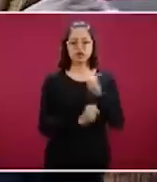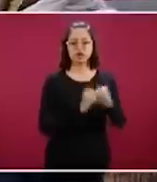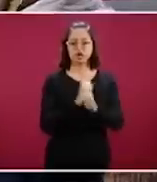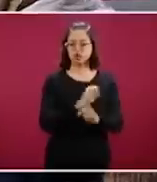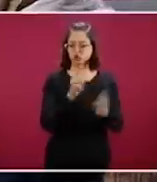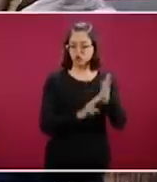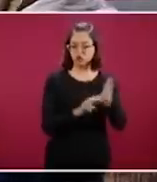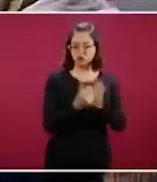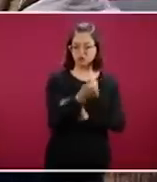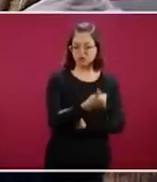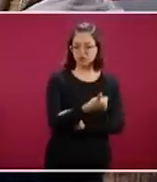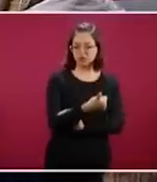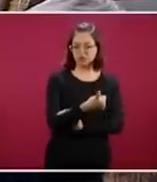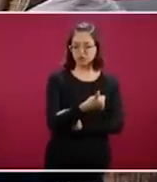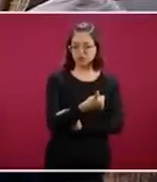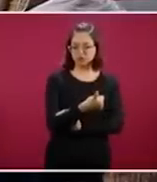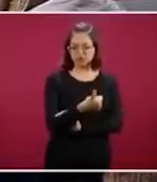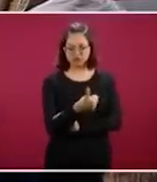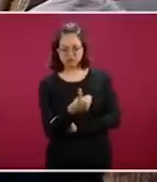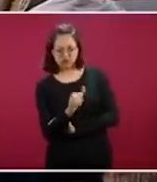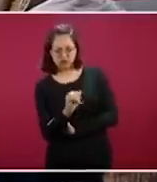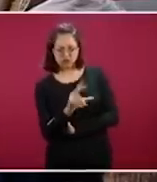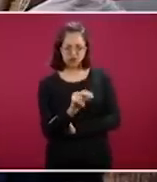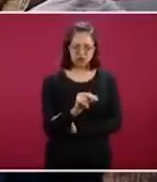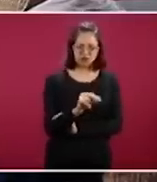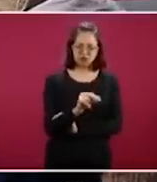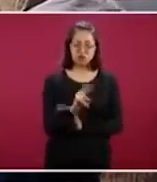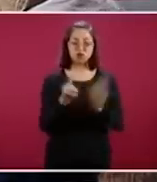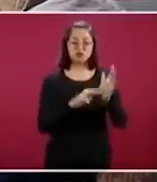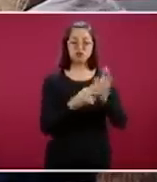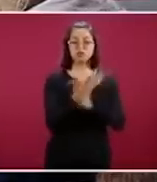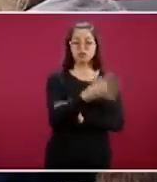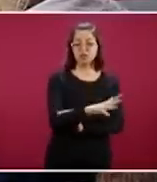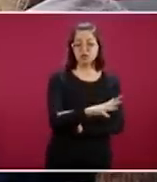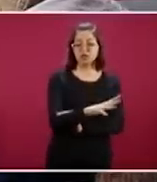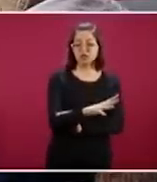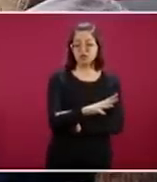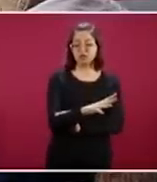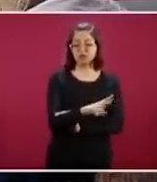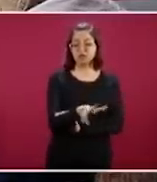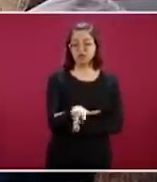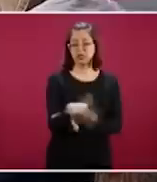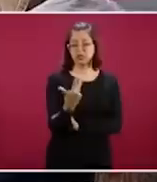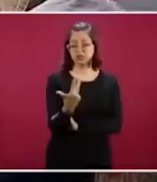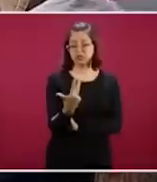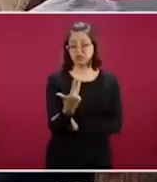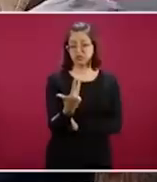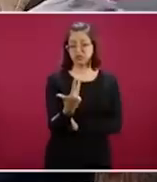2006. No. ¿Sí? 2010. 13.